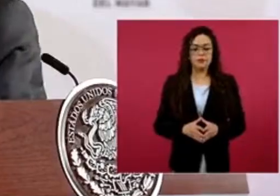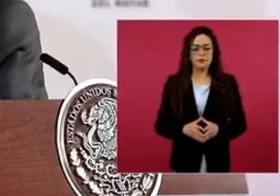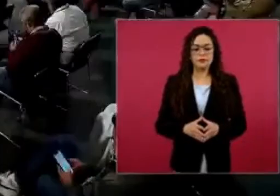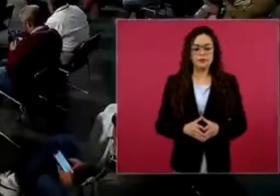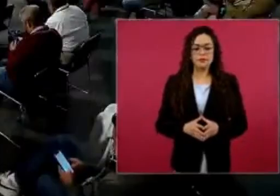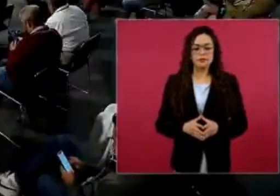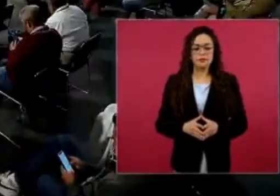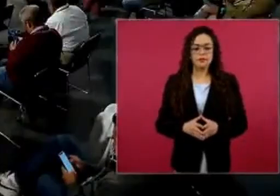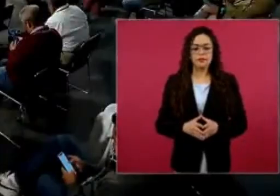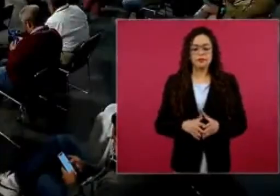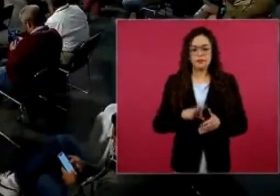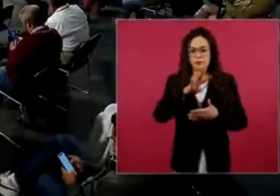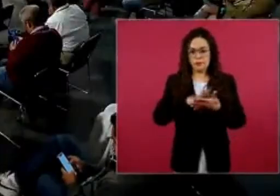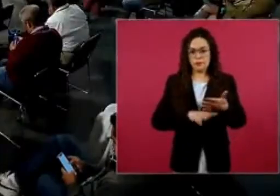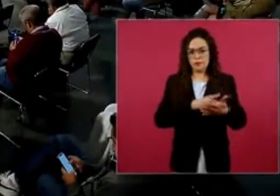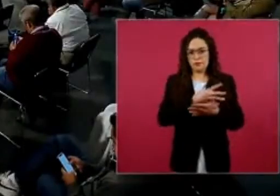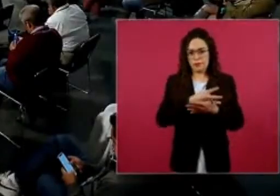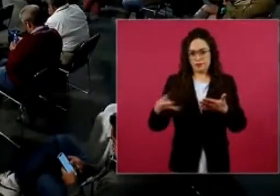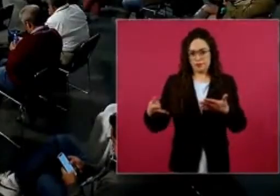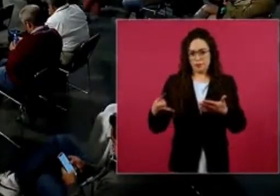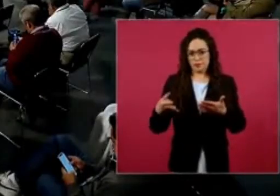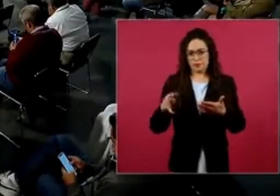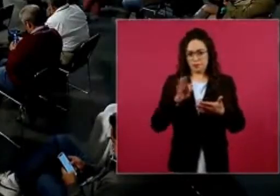la tabla.